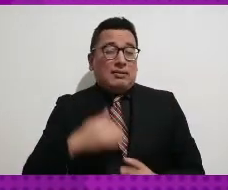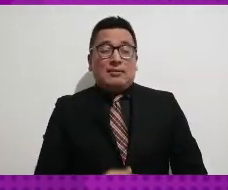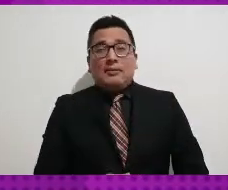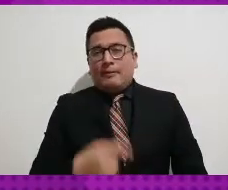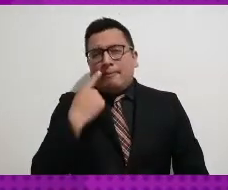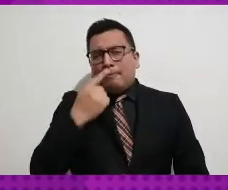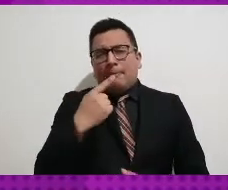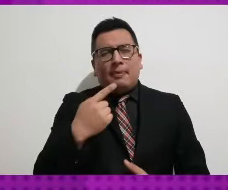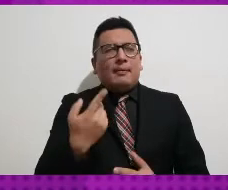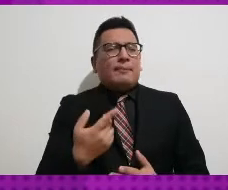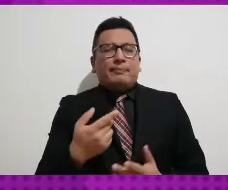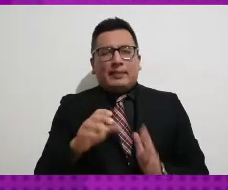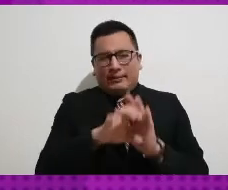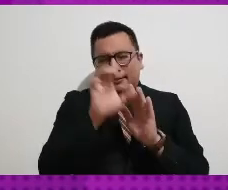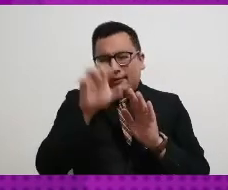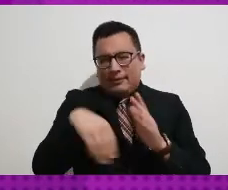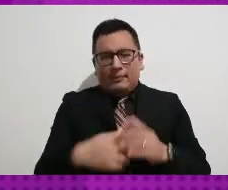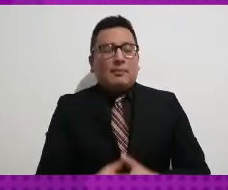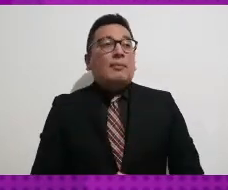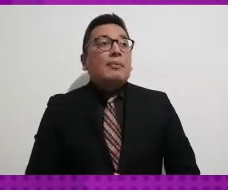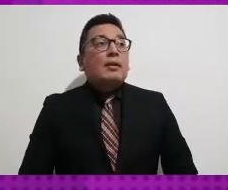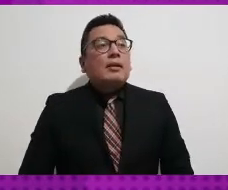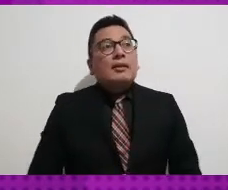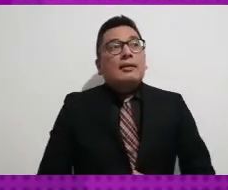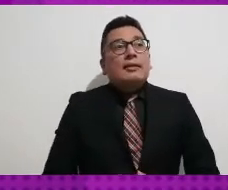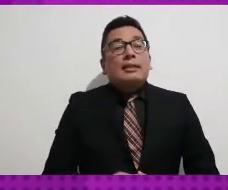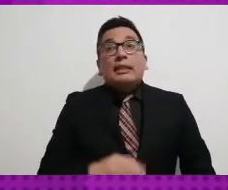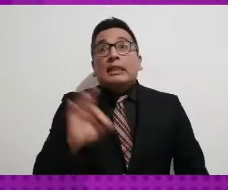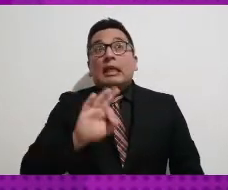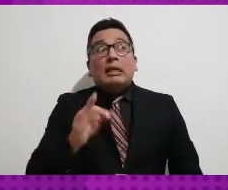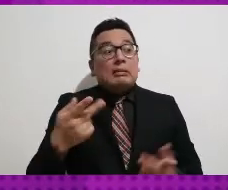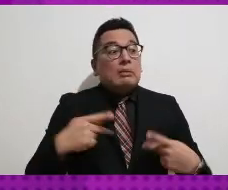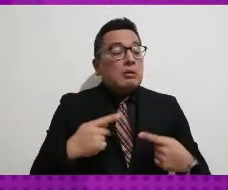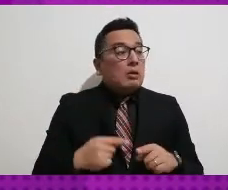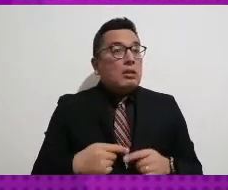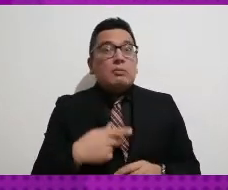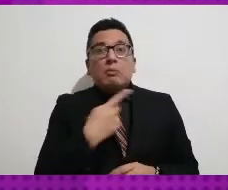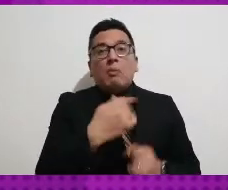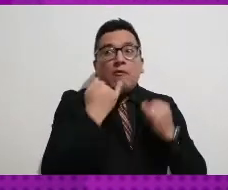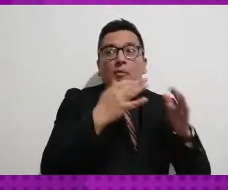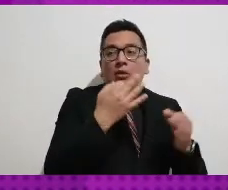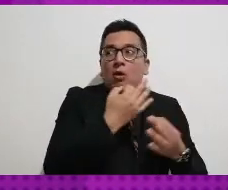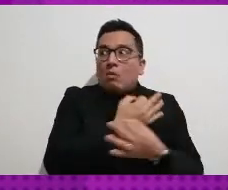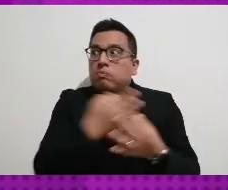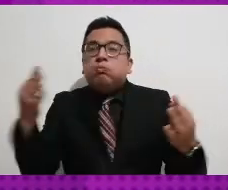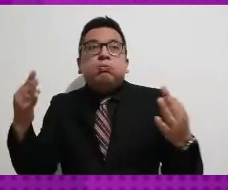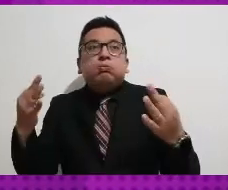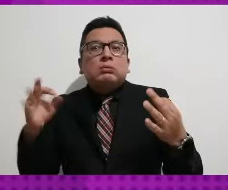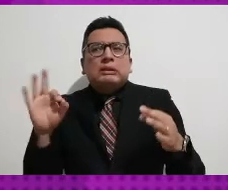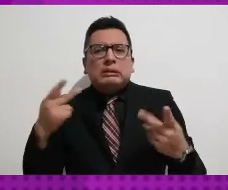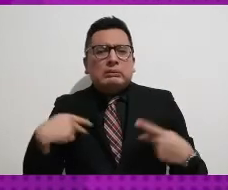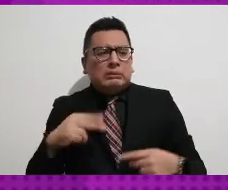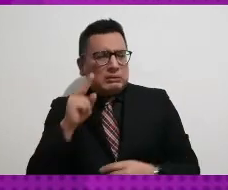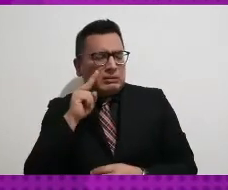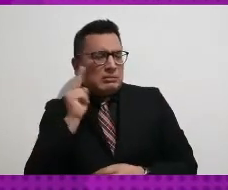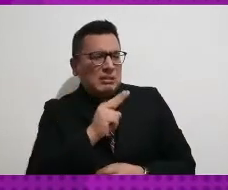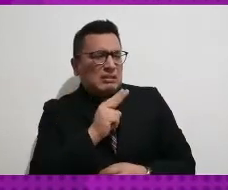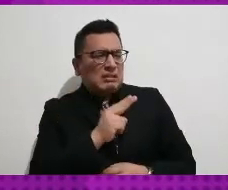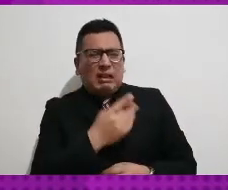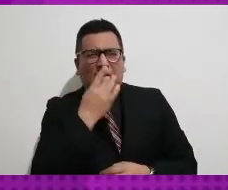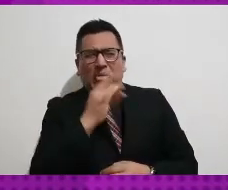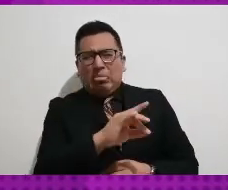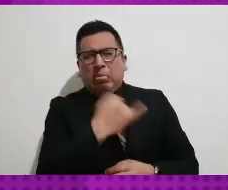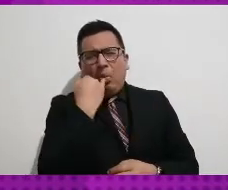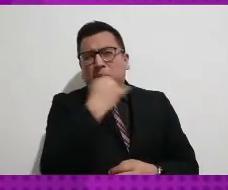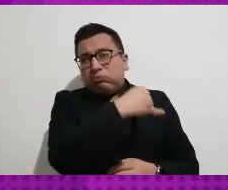Porque, bueno, imagínate tú que un dato sensible, se habla del conocimiento público, te va a generar una